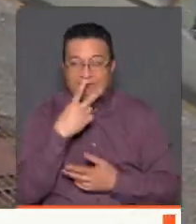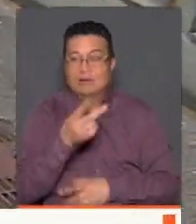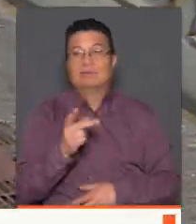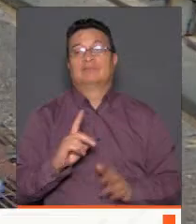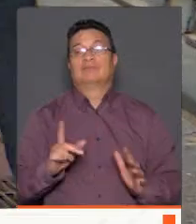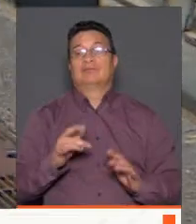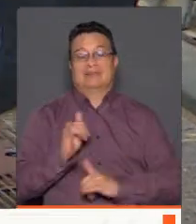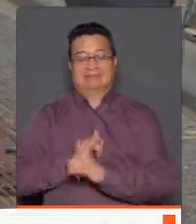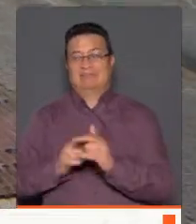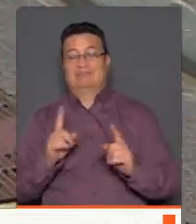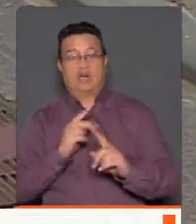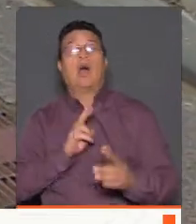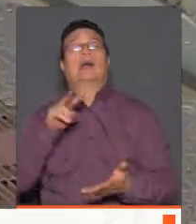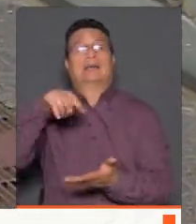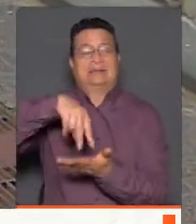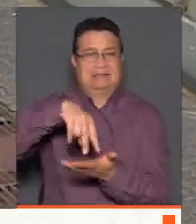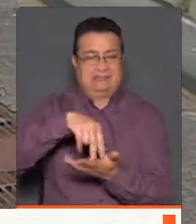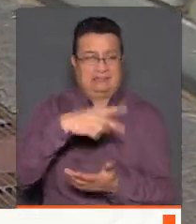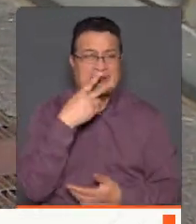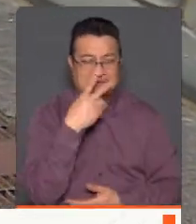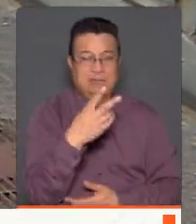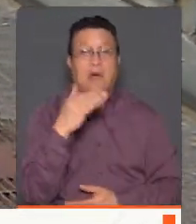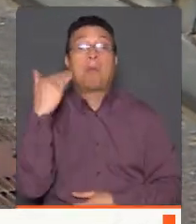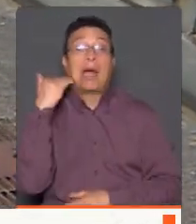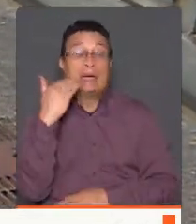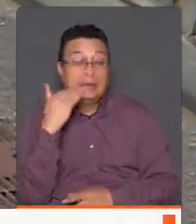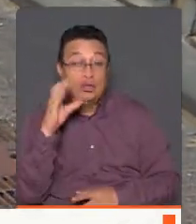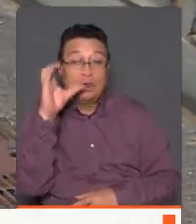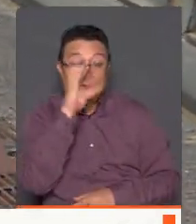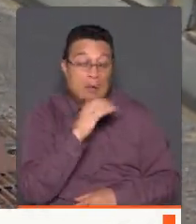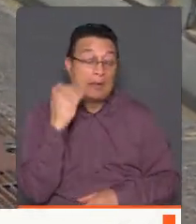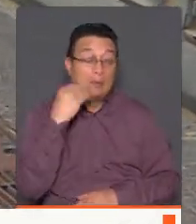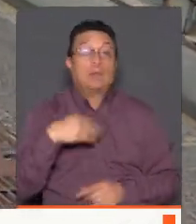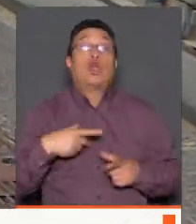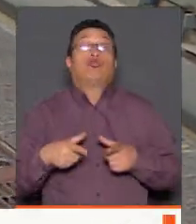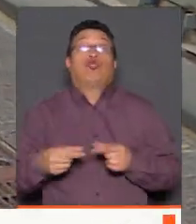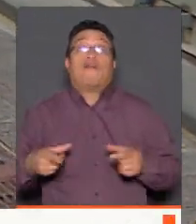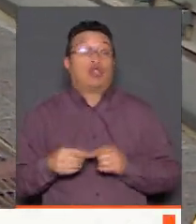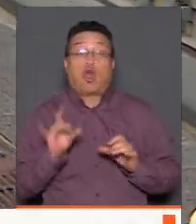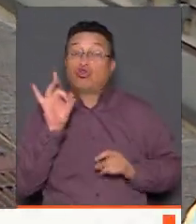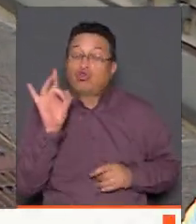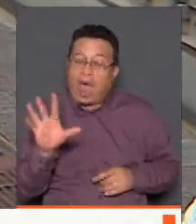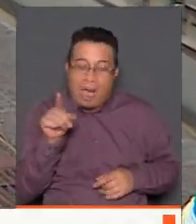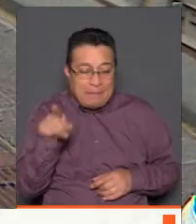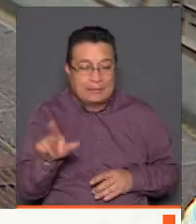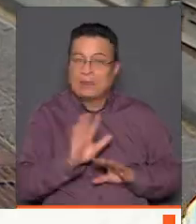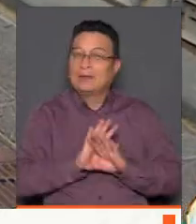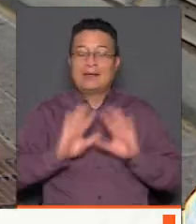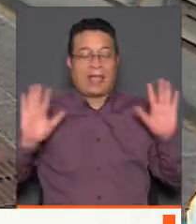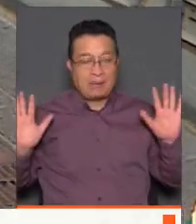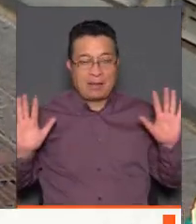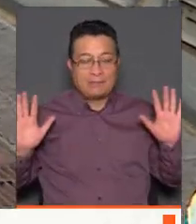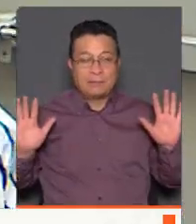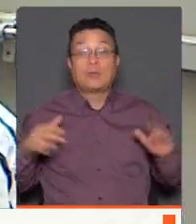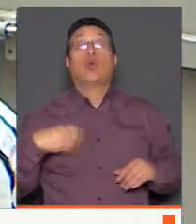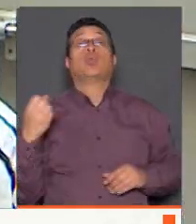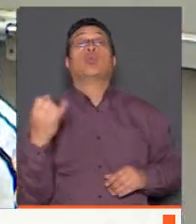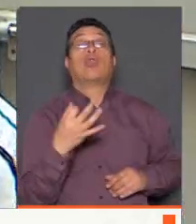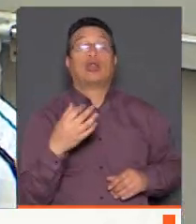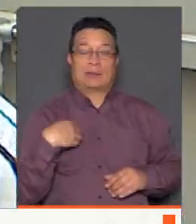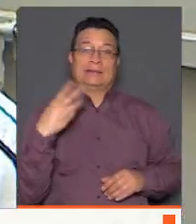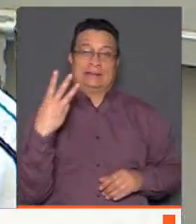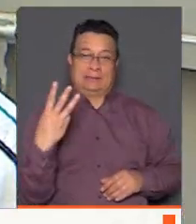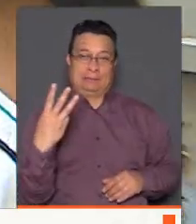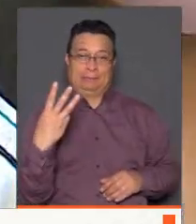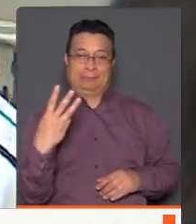ir, pero por la oferta, o para niños. Solamente para mi sobrino. ¿Solo para su sobrino? Sí. ¿Cuántos? Tengo tres. Primero